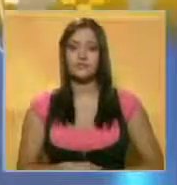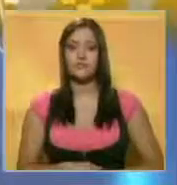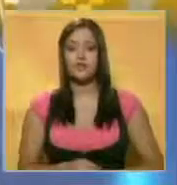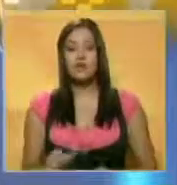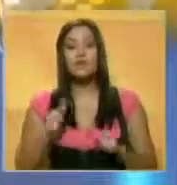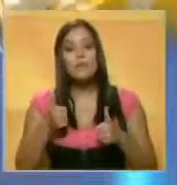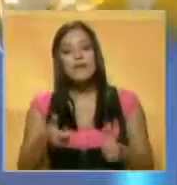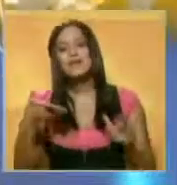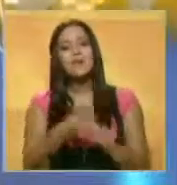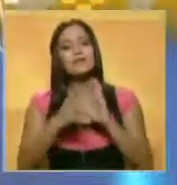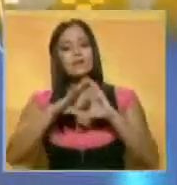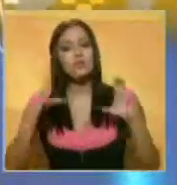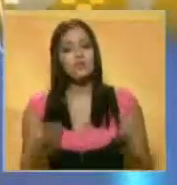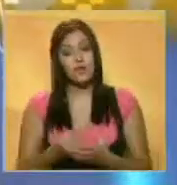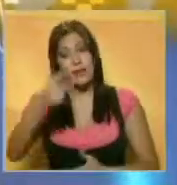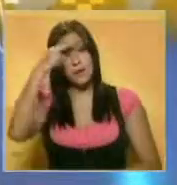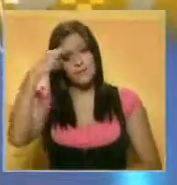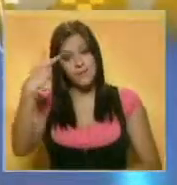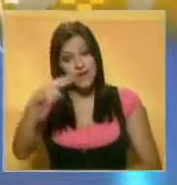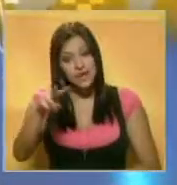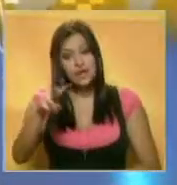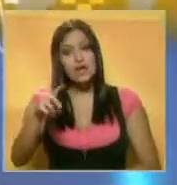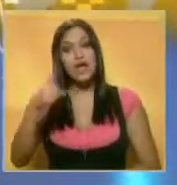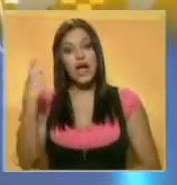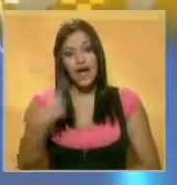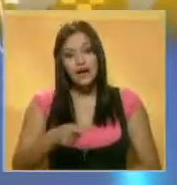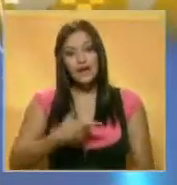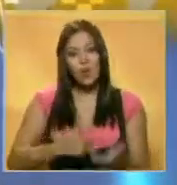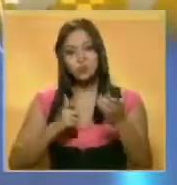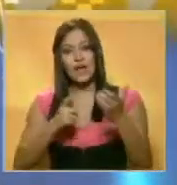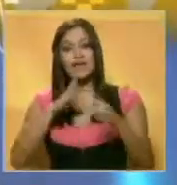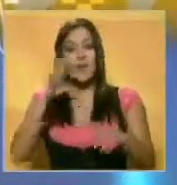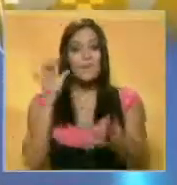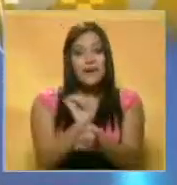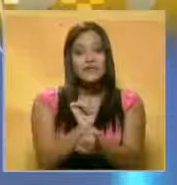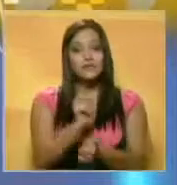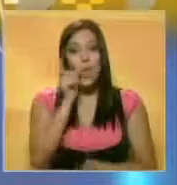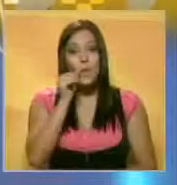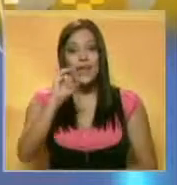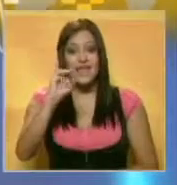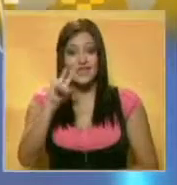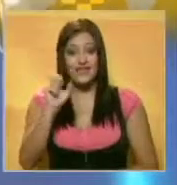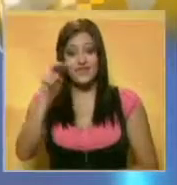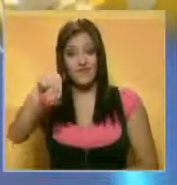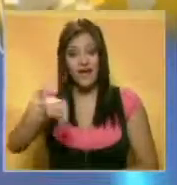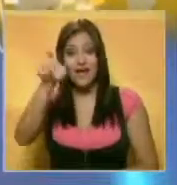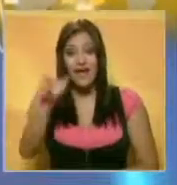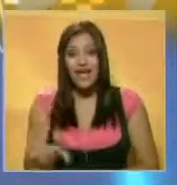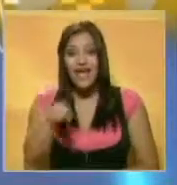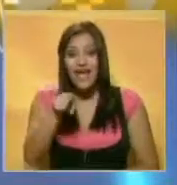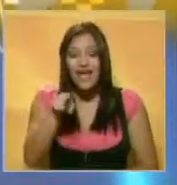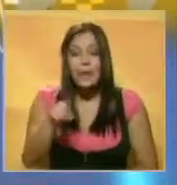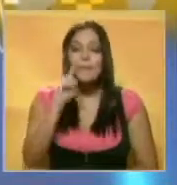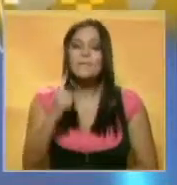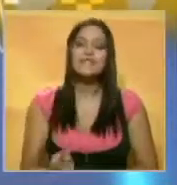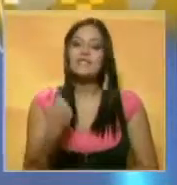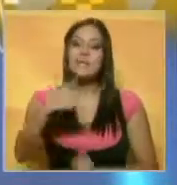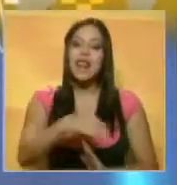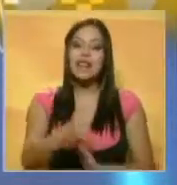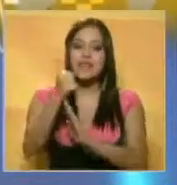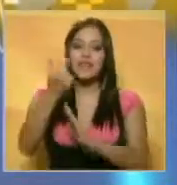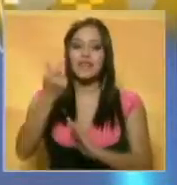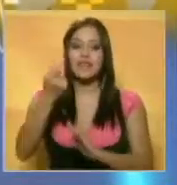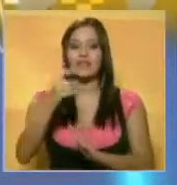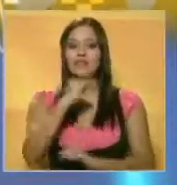comenzamos lo que pasa en el mundo en México donde la armada detuvo a Iván Velázquez caballero alias el talibán uno de los principales líderes